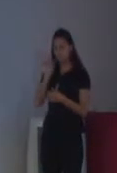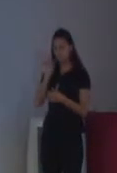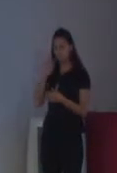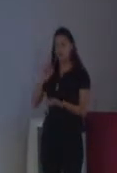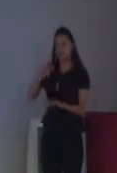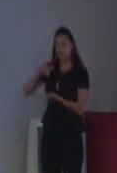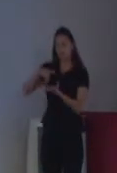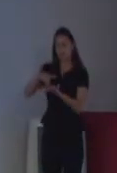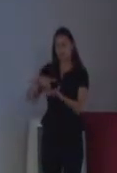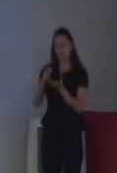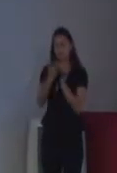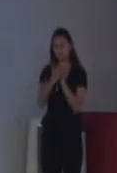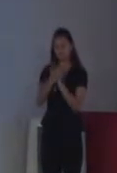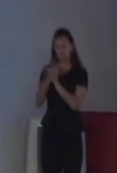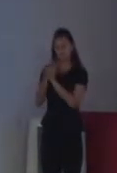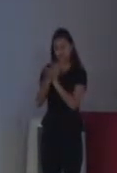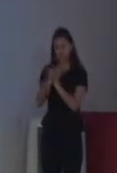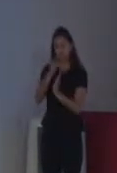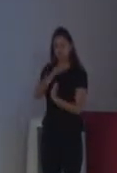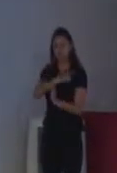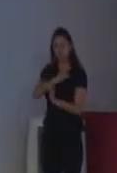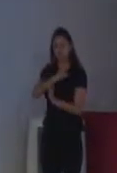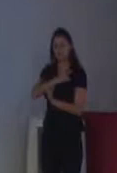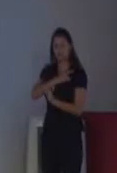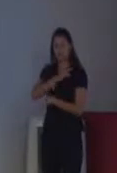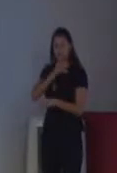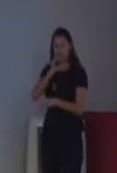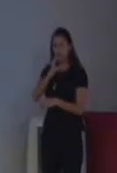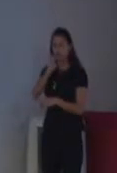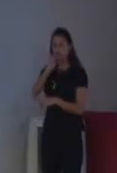Universidad Complutense de Madrid.